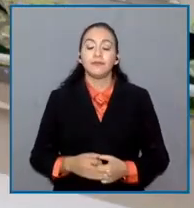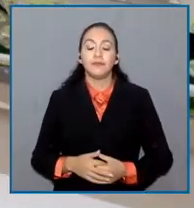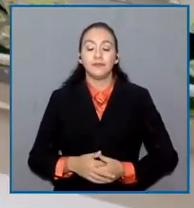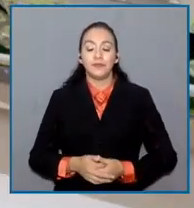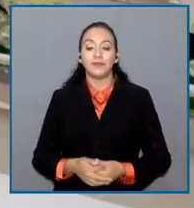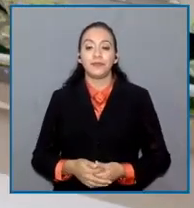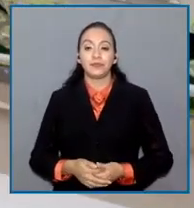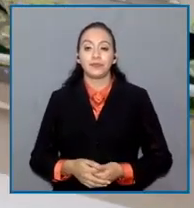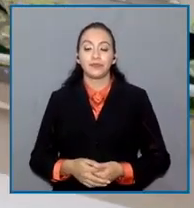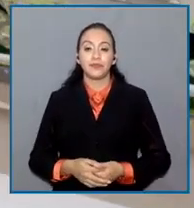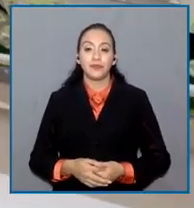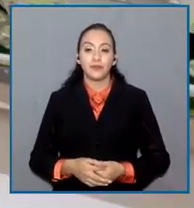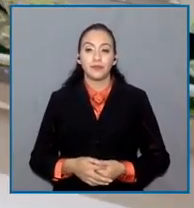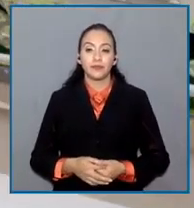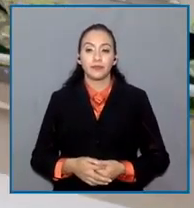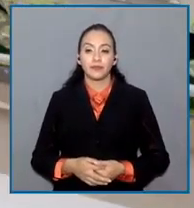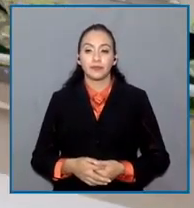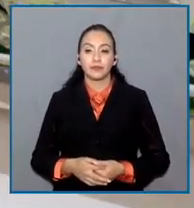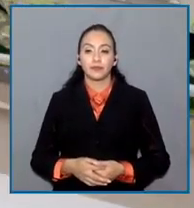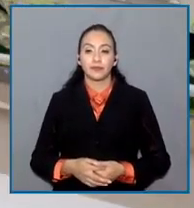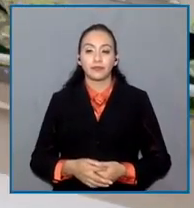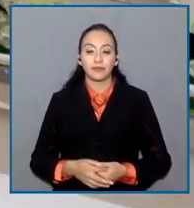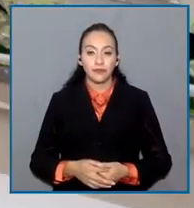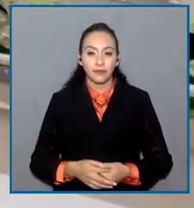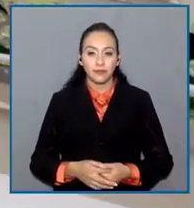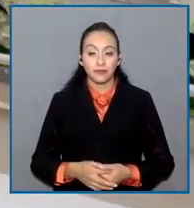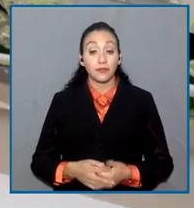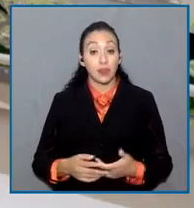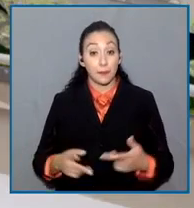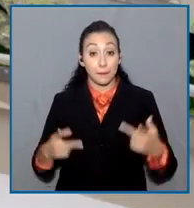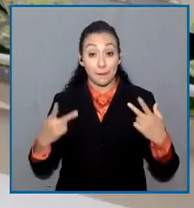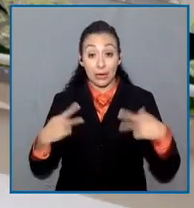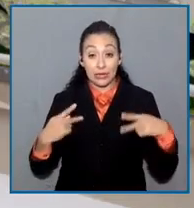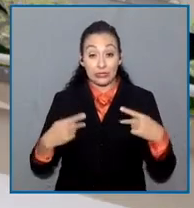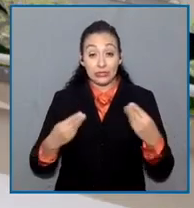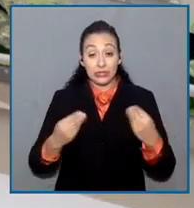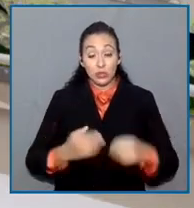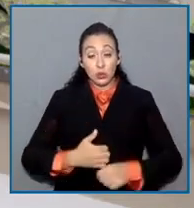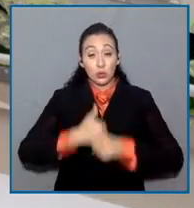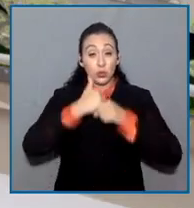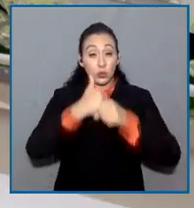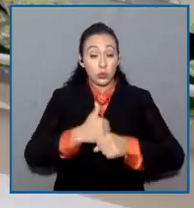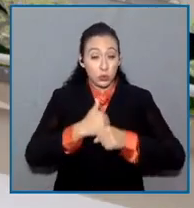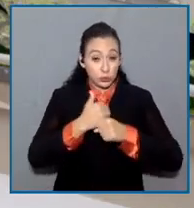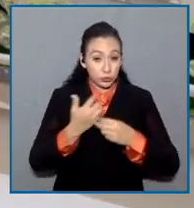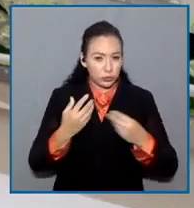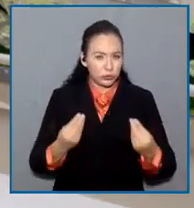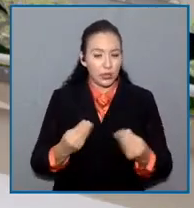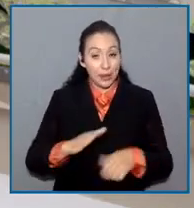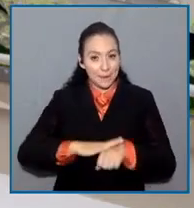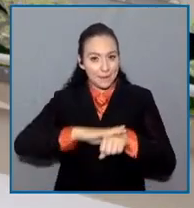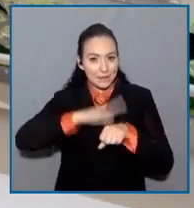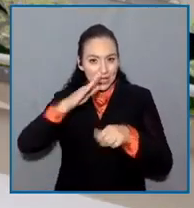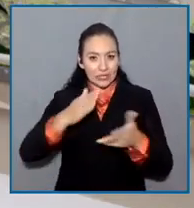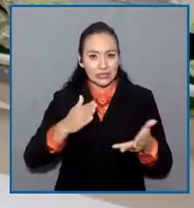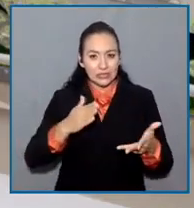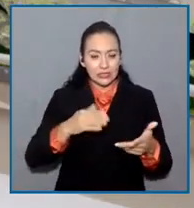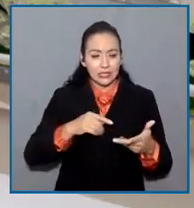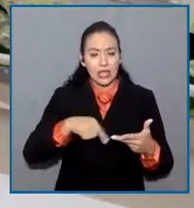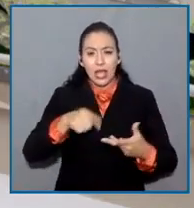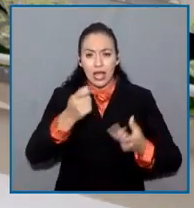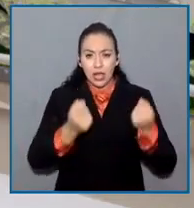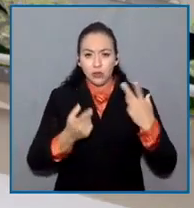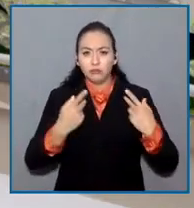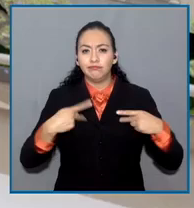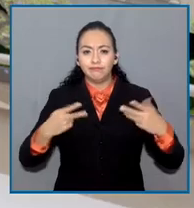Es un retroceso grave para las personas más vulnerables el hecho de que los amparos ya no puedan tener efectos generales,